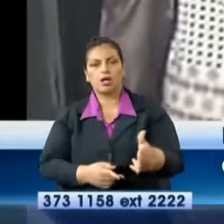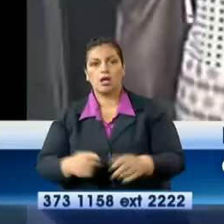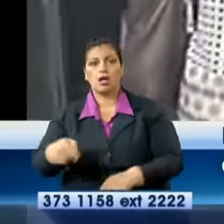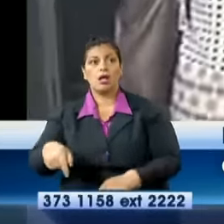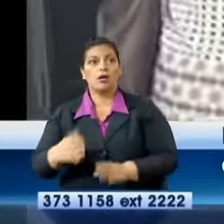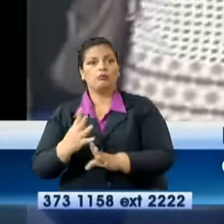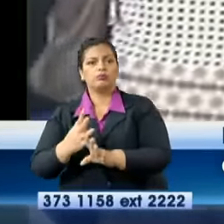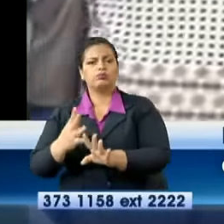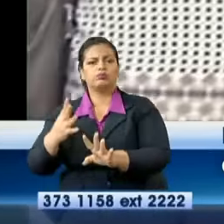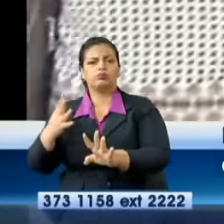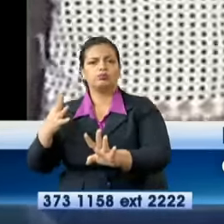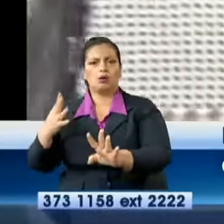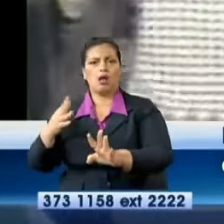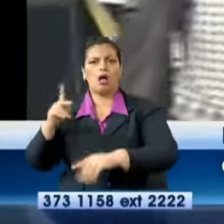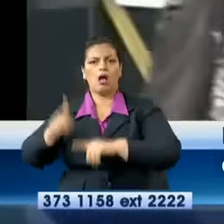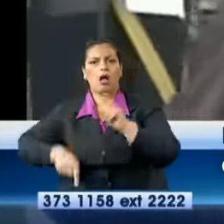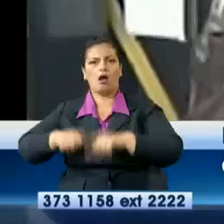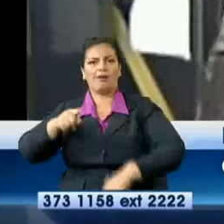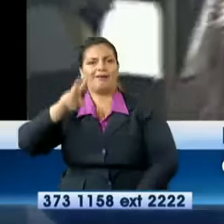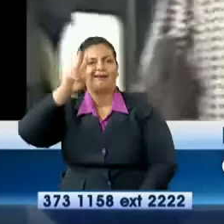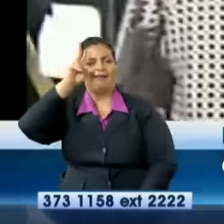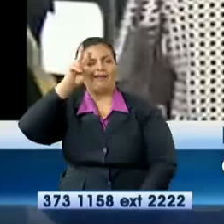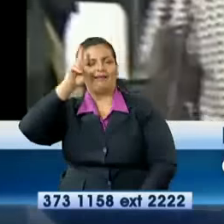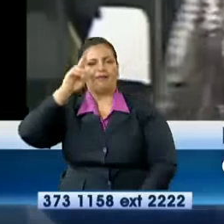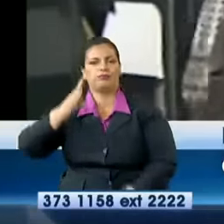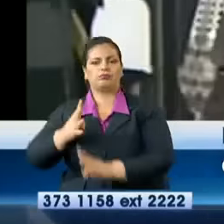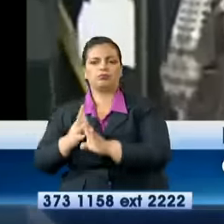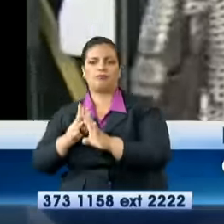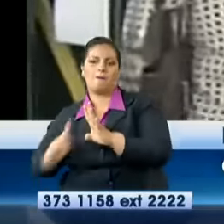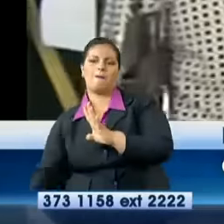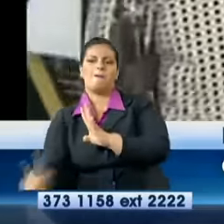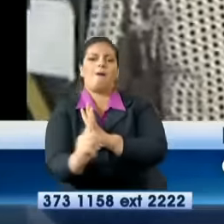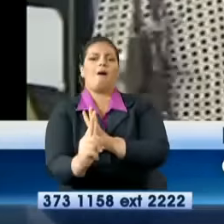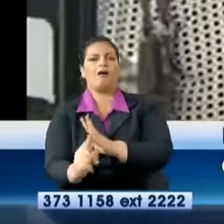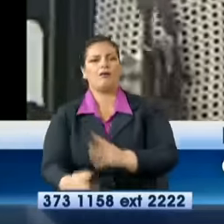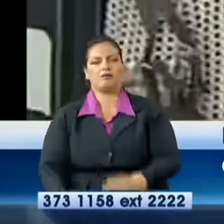se meten sin hacer cola. Buenos días, señora, ¿por qué no hizo cola?